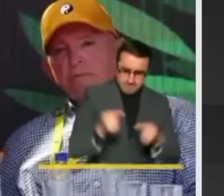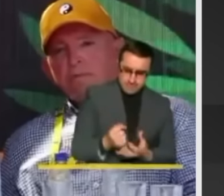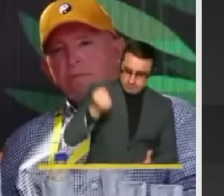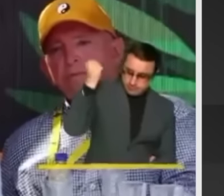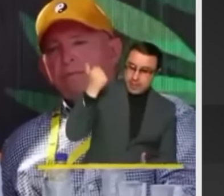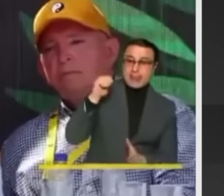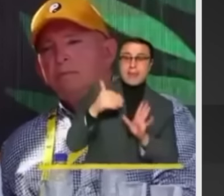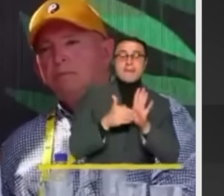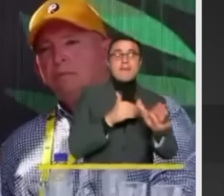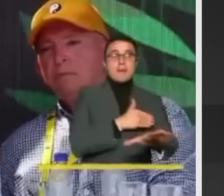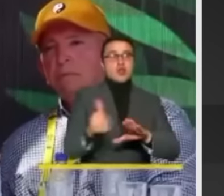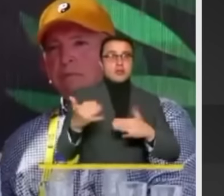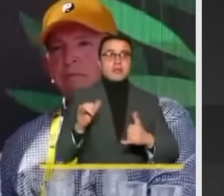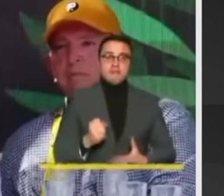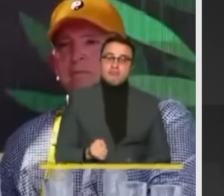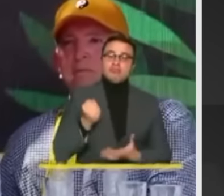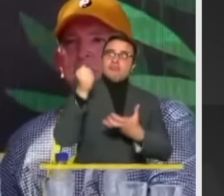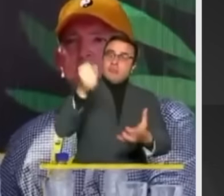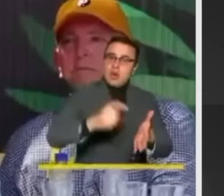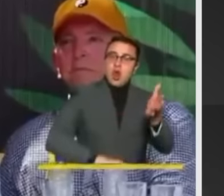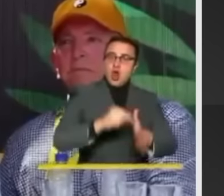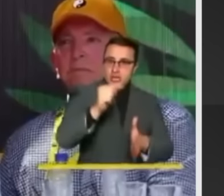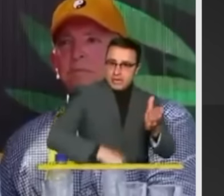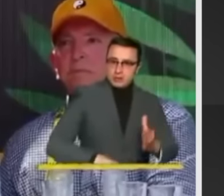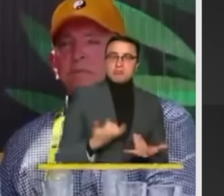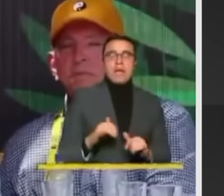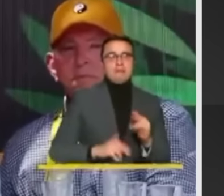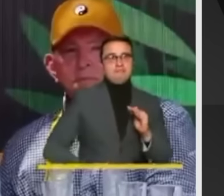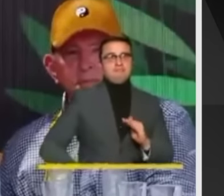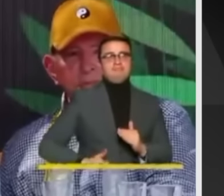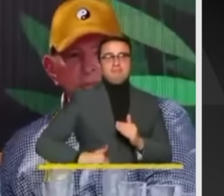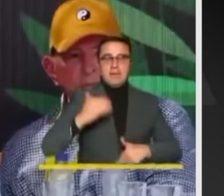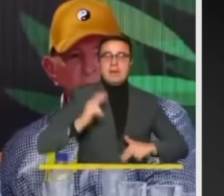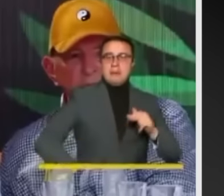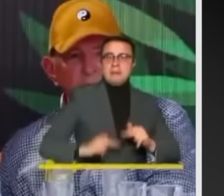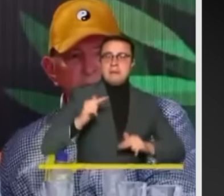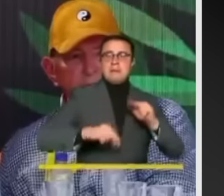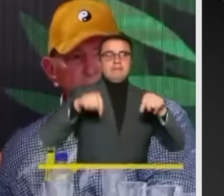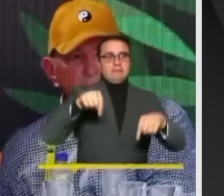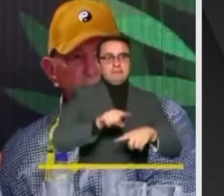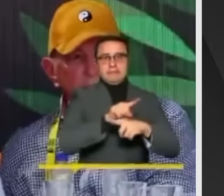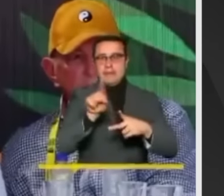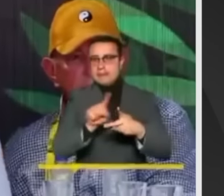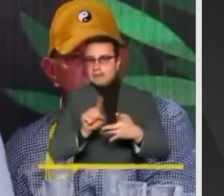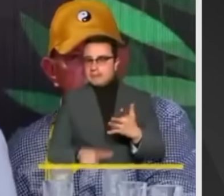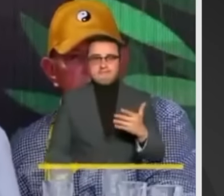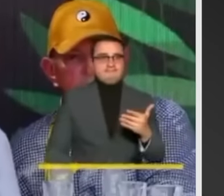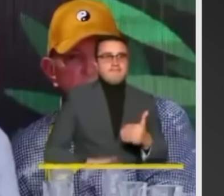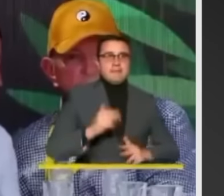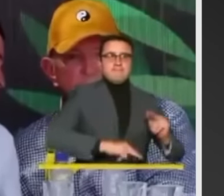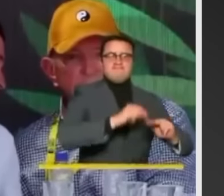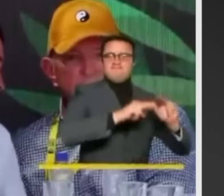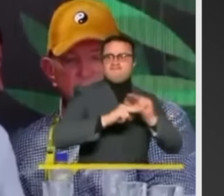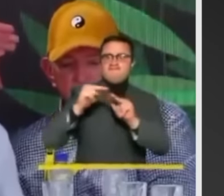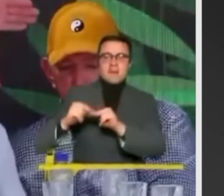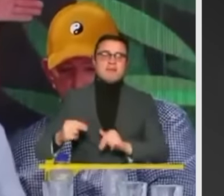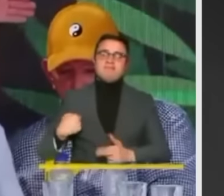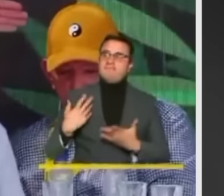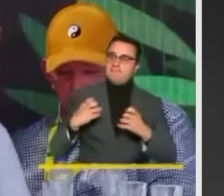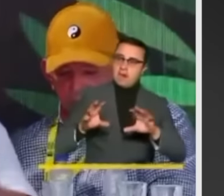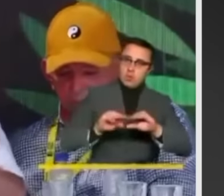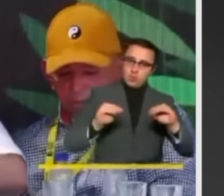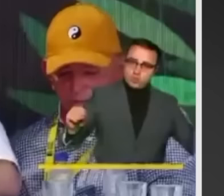ya tiene contratista, ya inician las obras a partir de estas semanas, entonces queríamos anunciarle